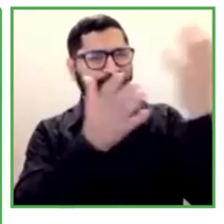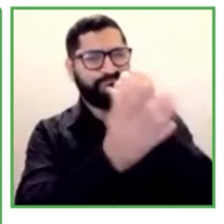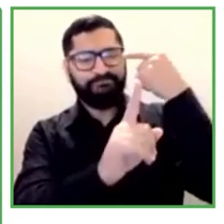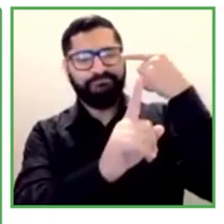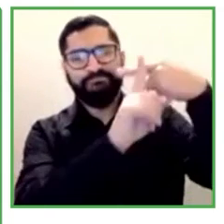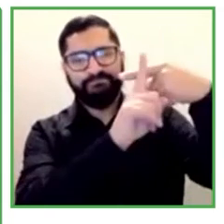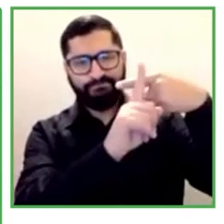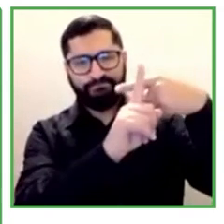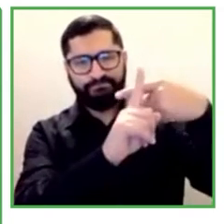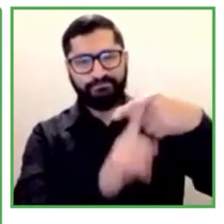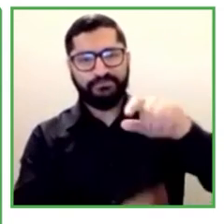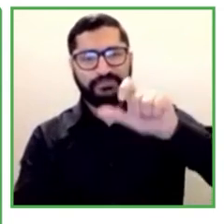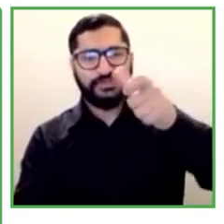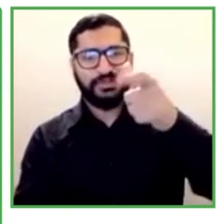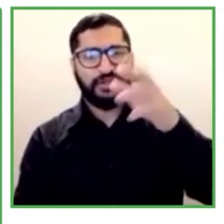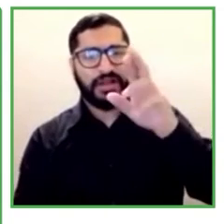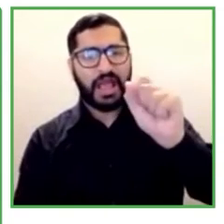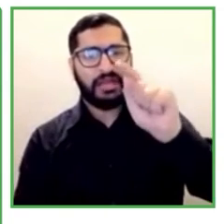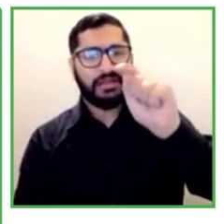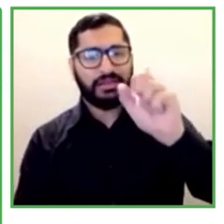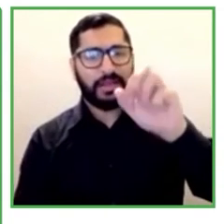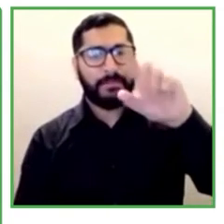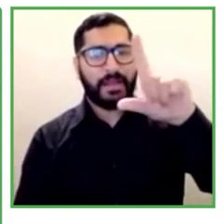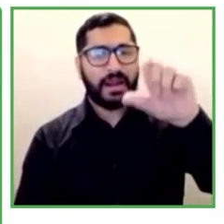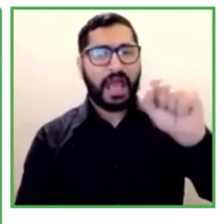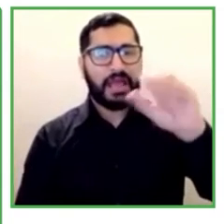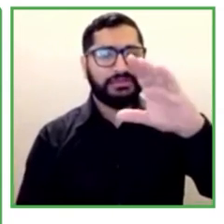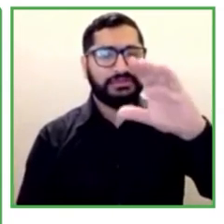Muchas gracias, Katia. Bienvenida. Adelante.